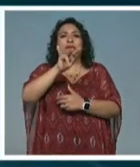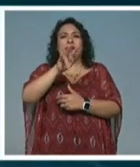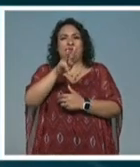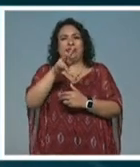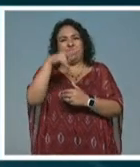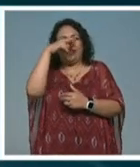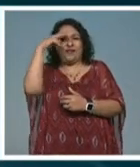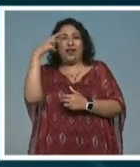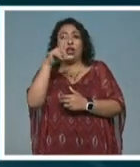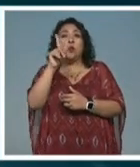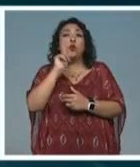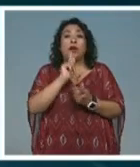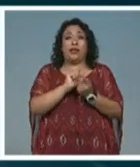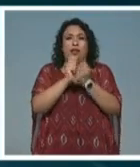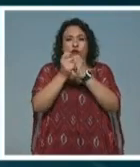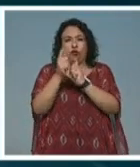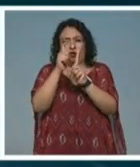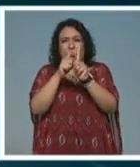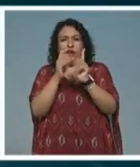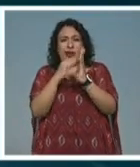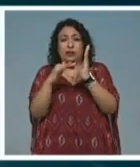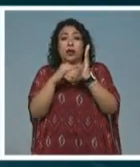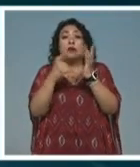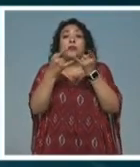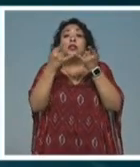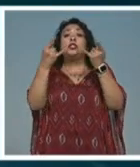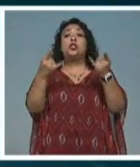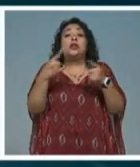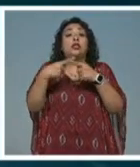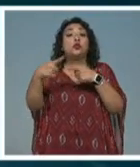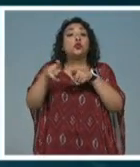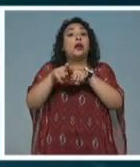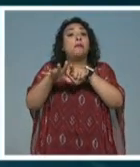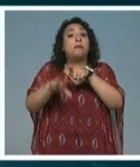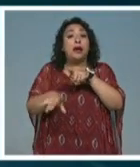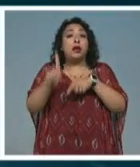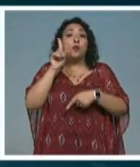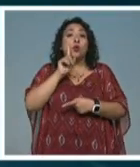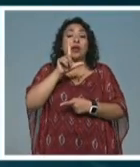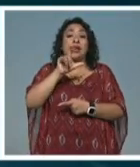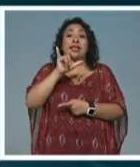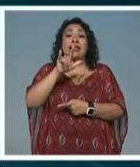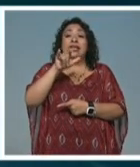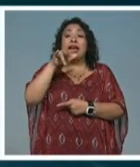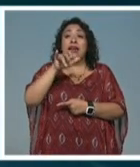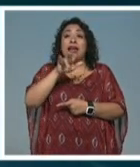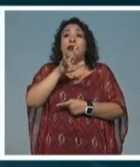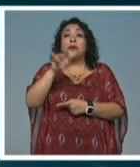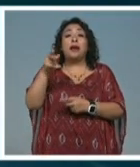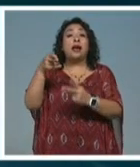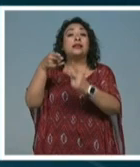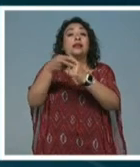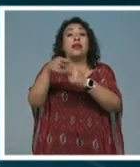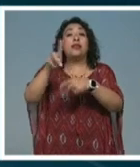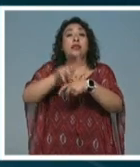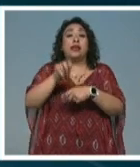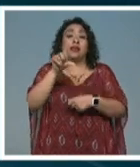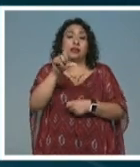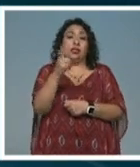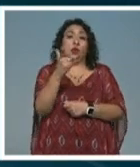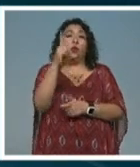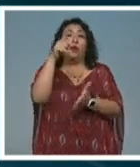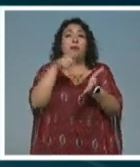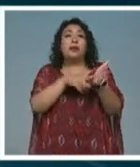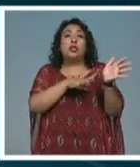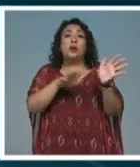Liliana, la también traductora y crítica literaria cuenta la historia de su hermana, Liliana Rivera Garza, quien fue asesinada el 16 de julio